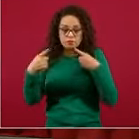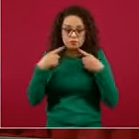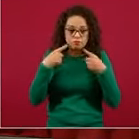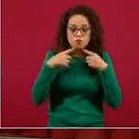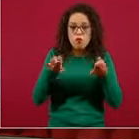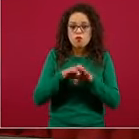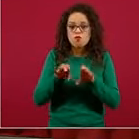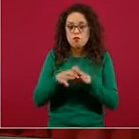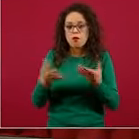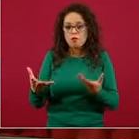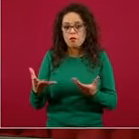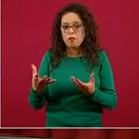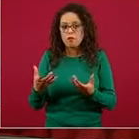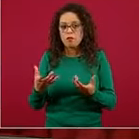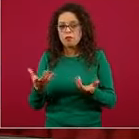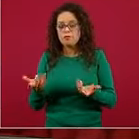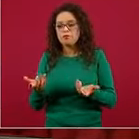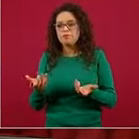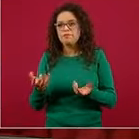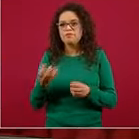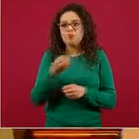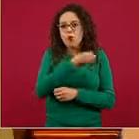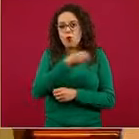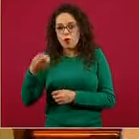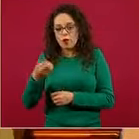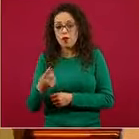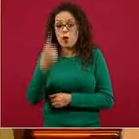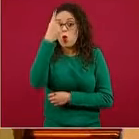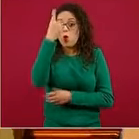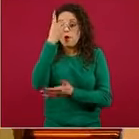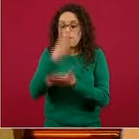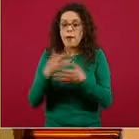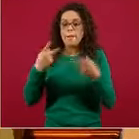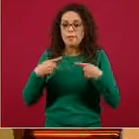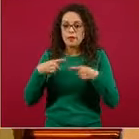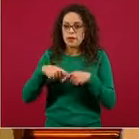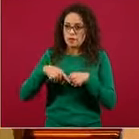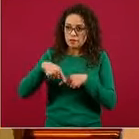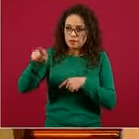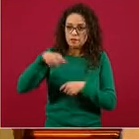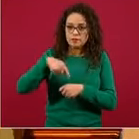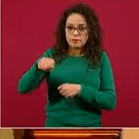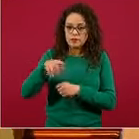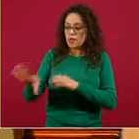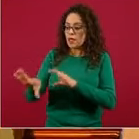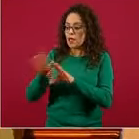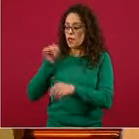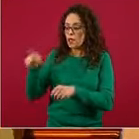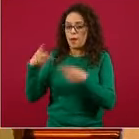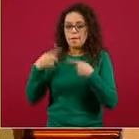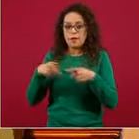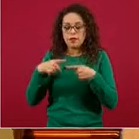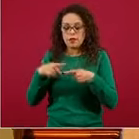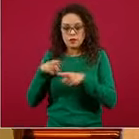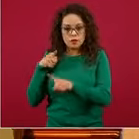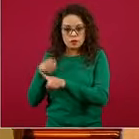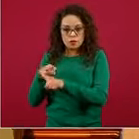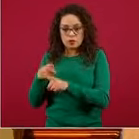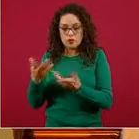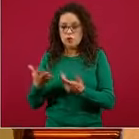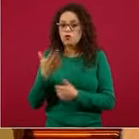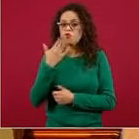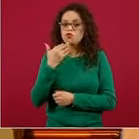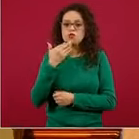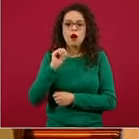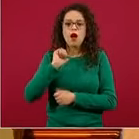sea solamente una persona la que realice esta actividad. Seleccionemos a una persona que también preferentemente no